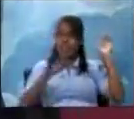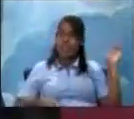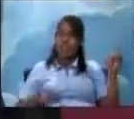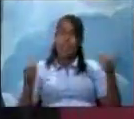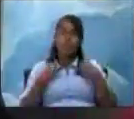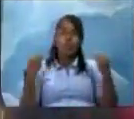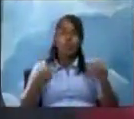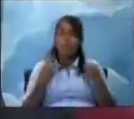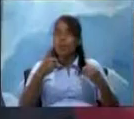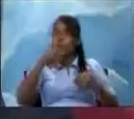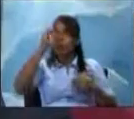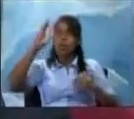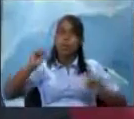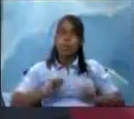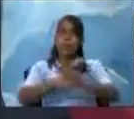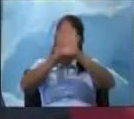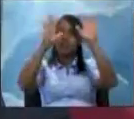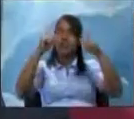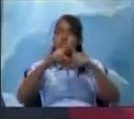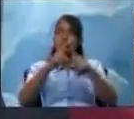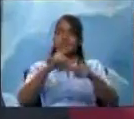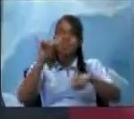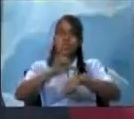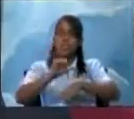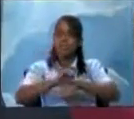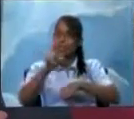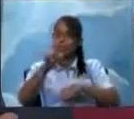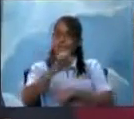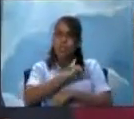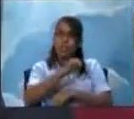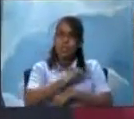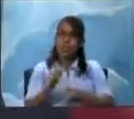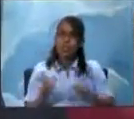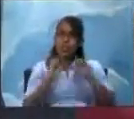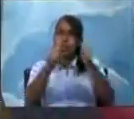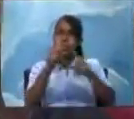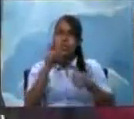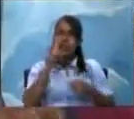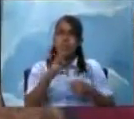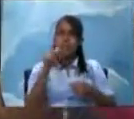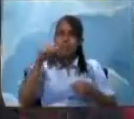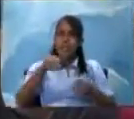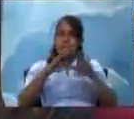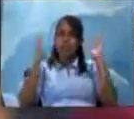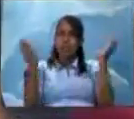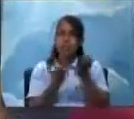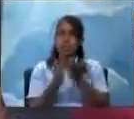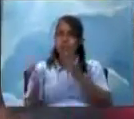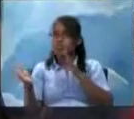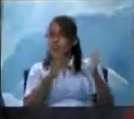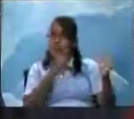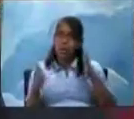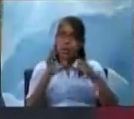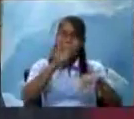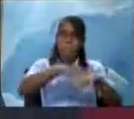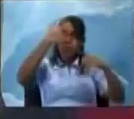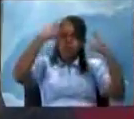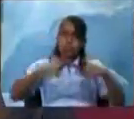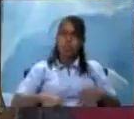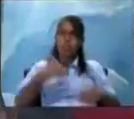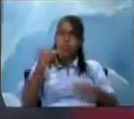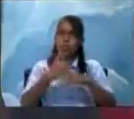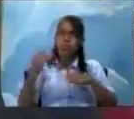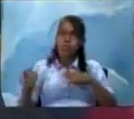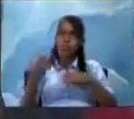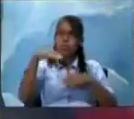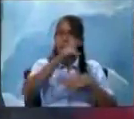Cristo vive y de que hay un Dios maravilloso. Entonces, iglesia, no te asustes cuando comiences a ver que este mundo se tambalea, porque somos